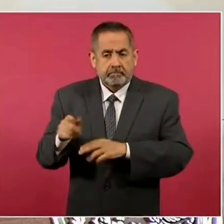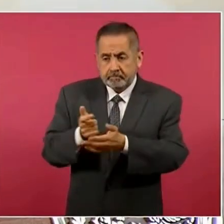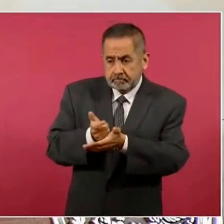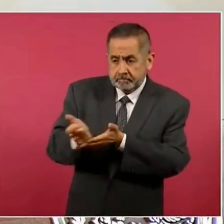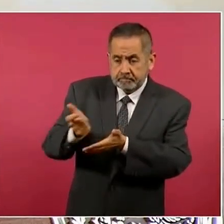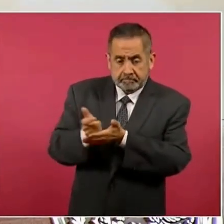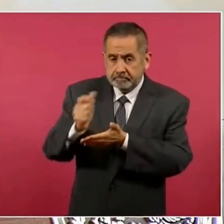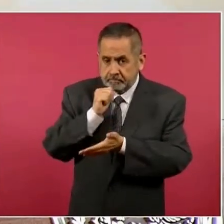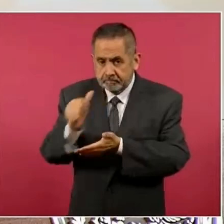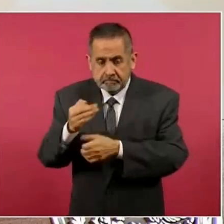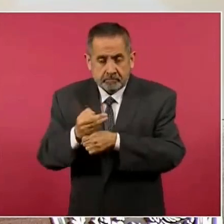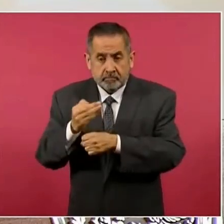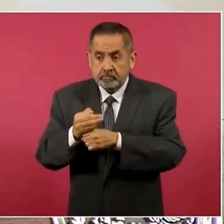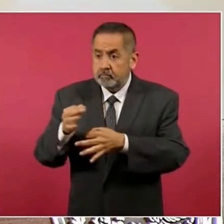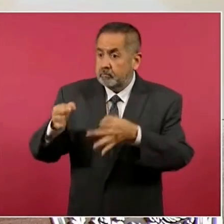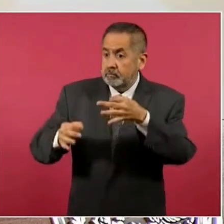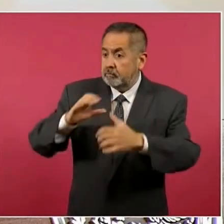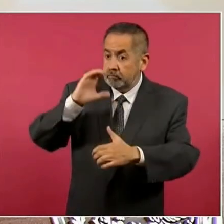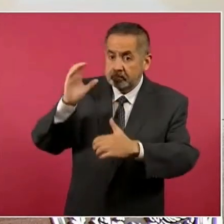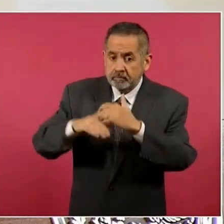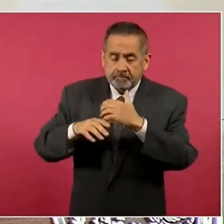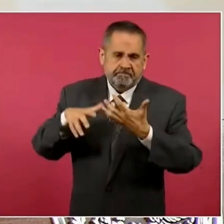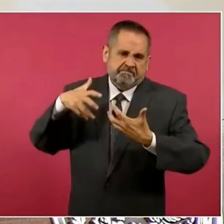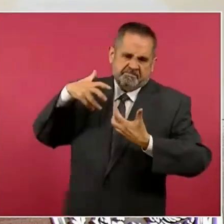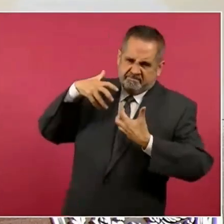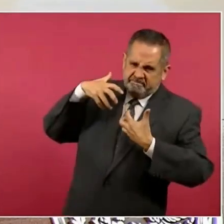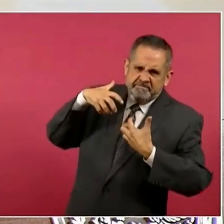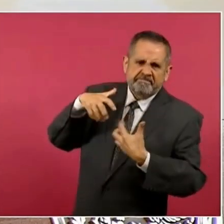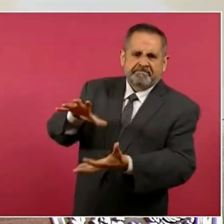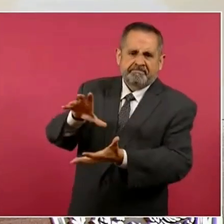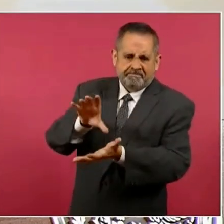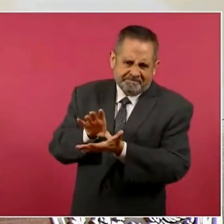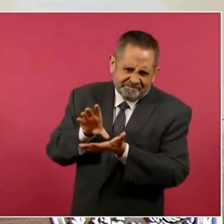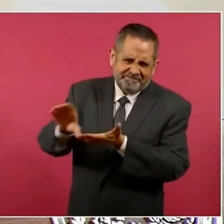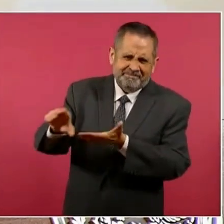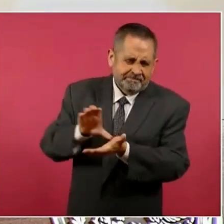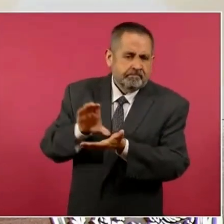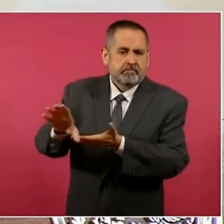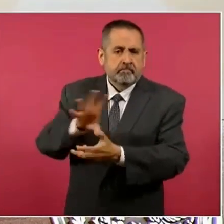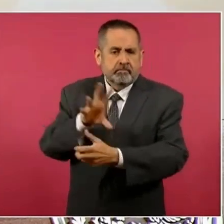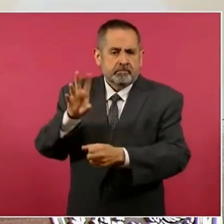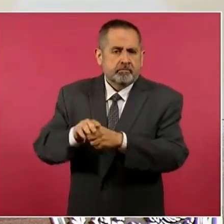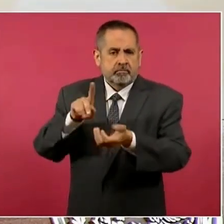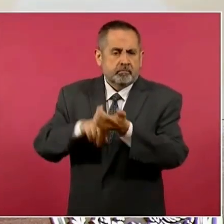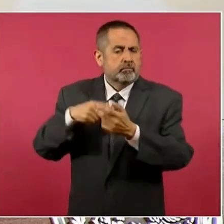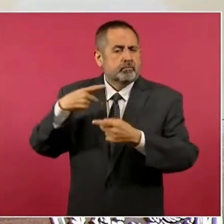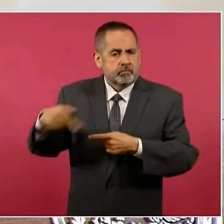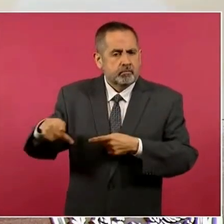este momento, una vez terminado el conflicto tienen que resolverse sus derechos laborales y